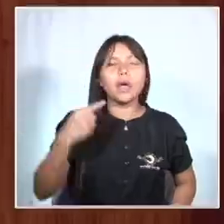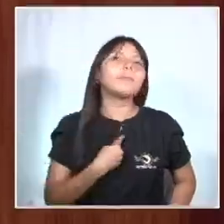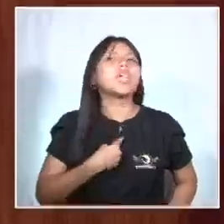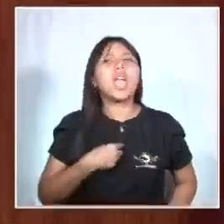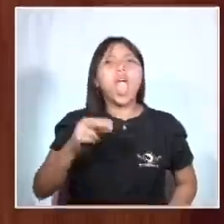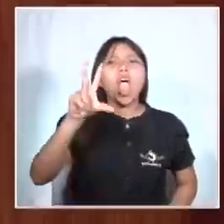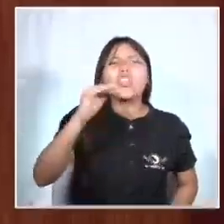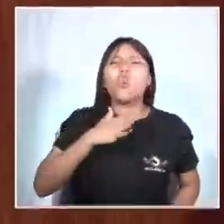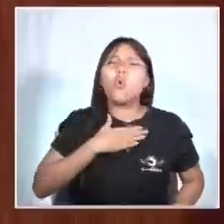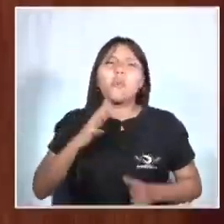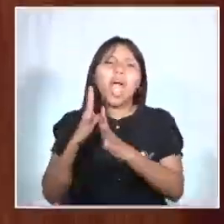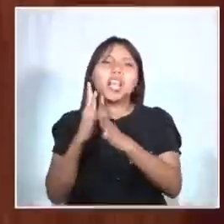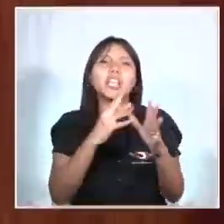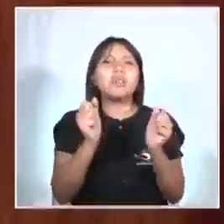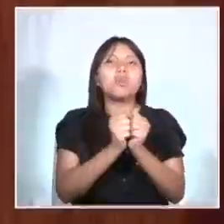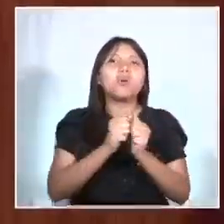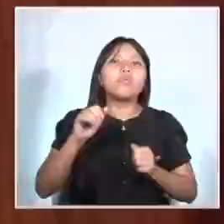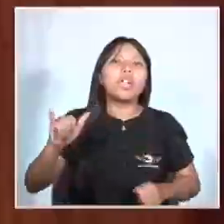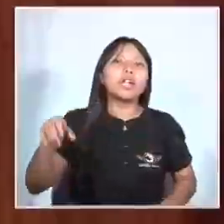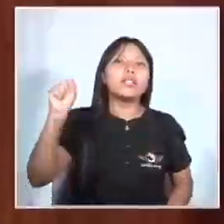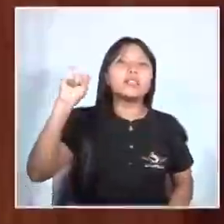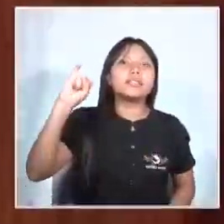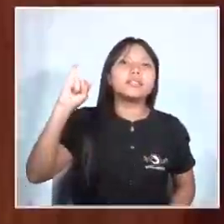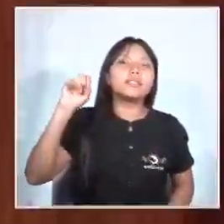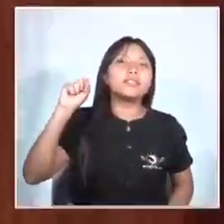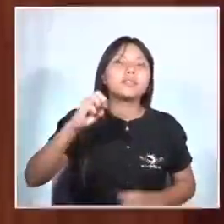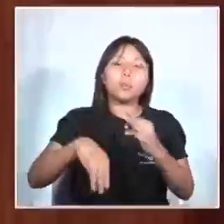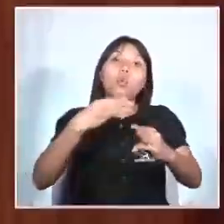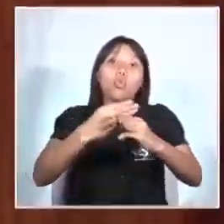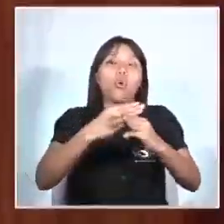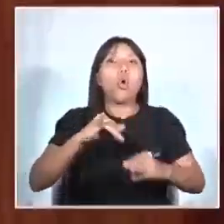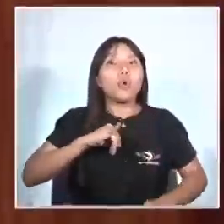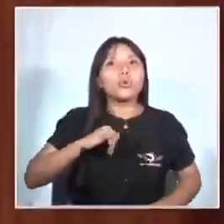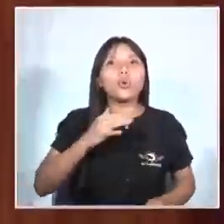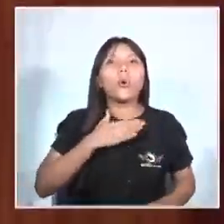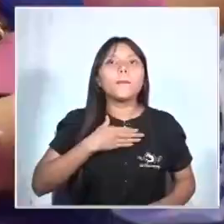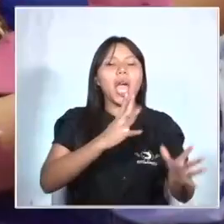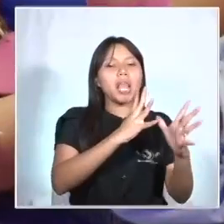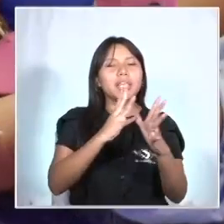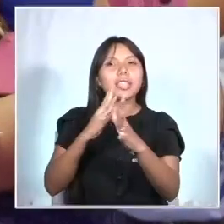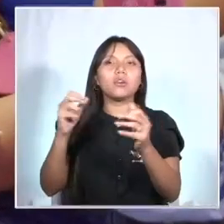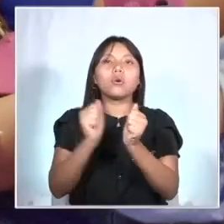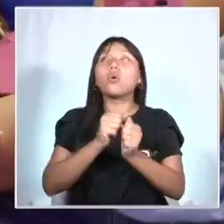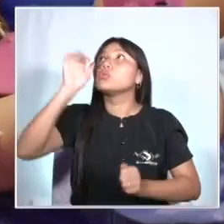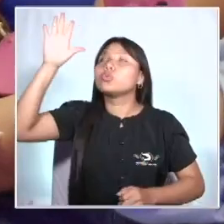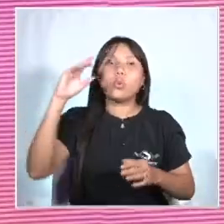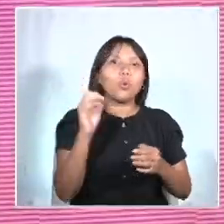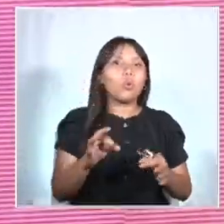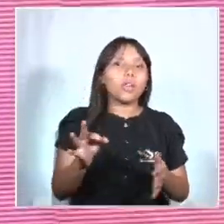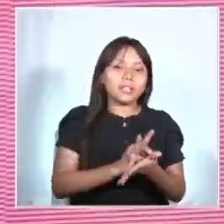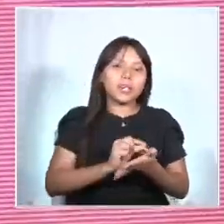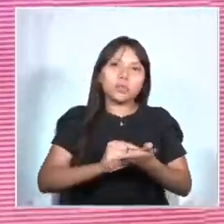No me alineo con el sistema. Yo me alineo con la escritura y con lo